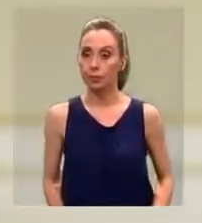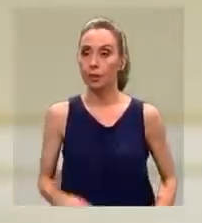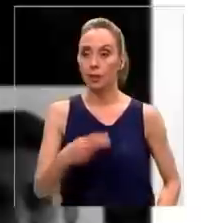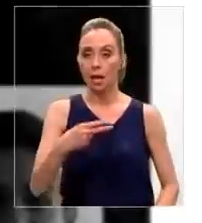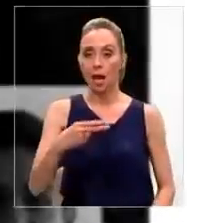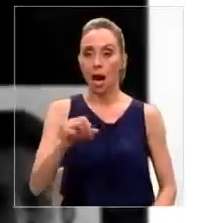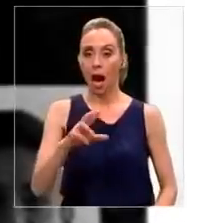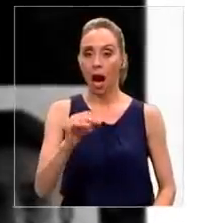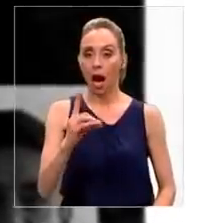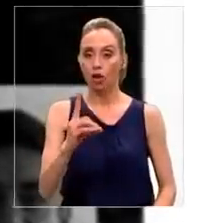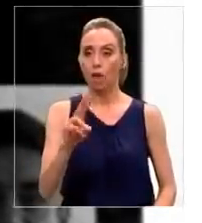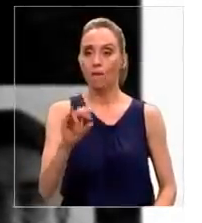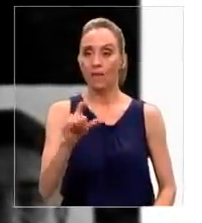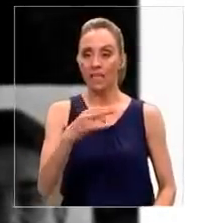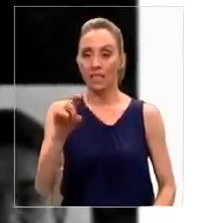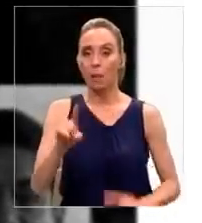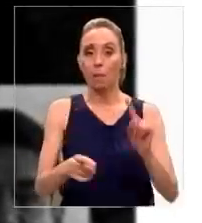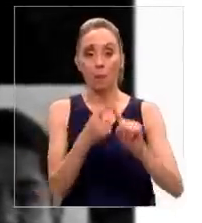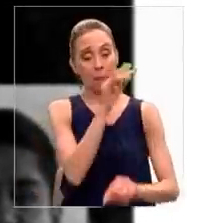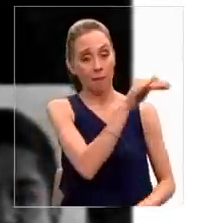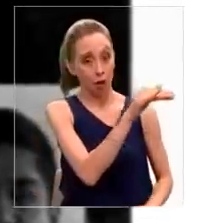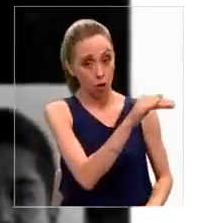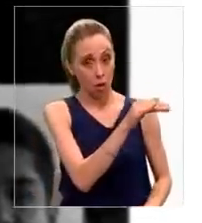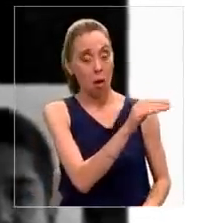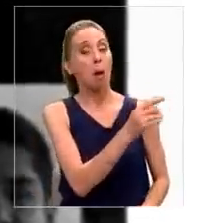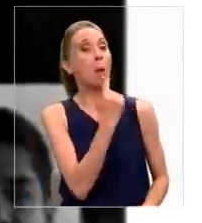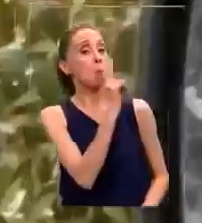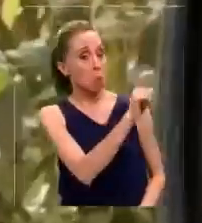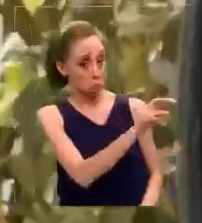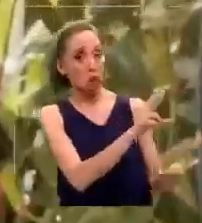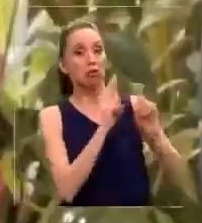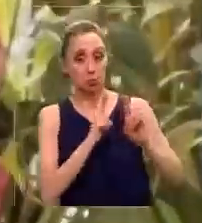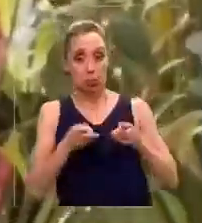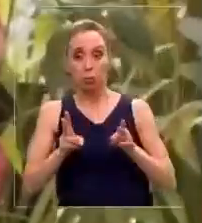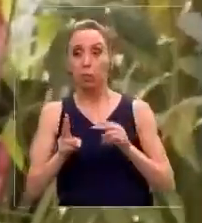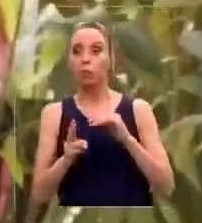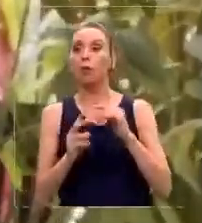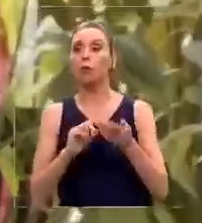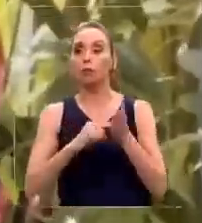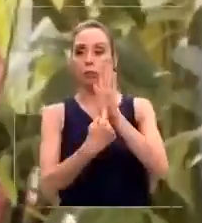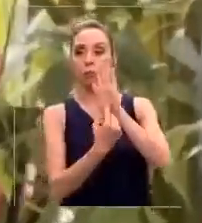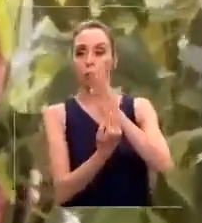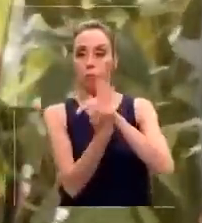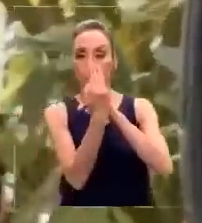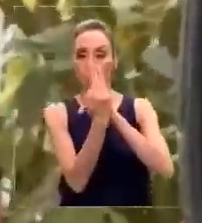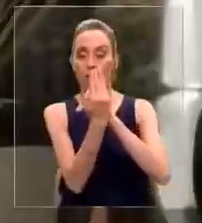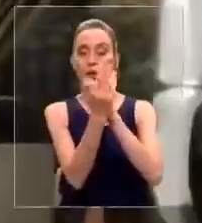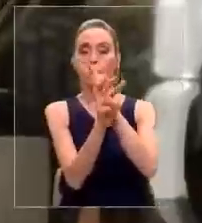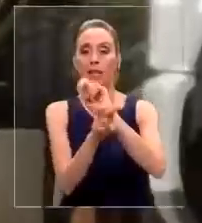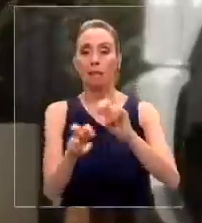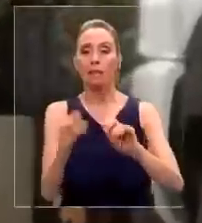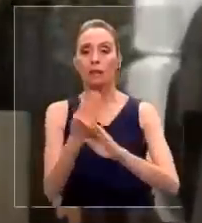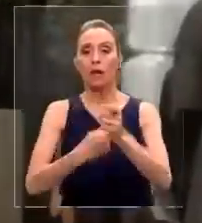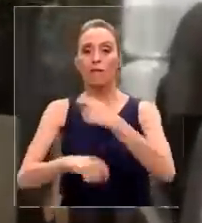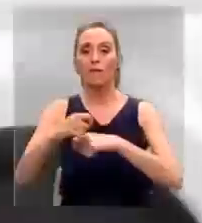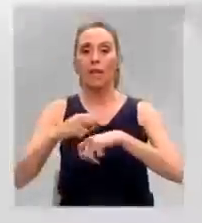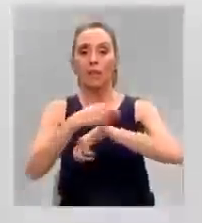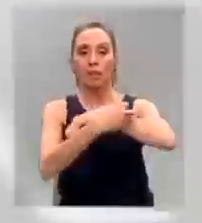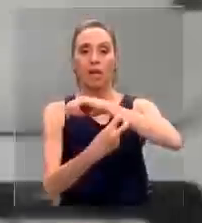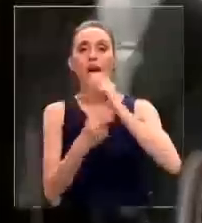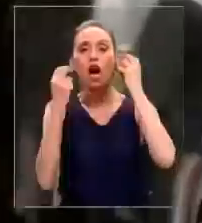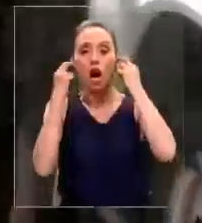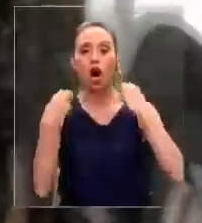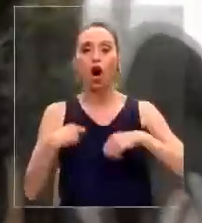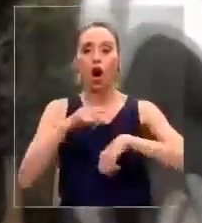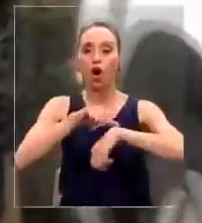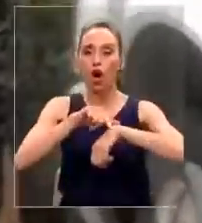Harold Vilches accede a responder por primera vez preguntas que surgen luego de las publicaciones que lo vinculan a una investigación por tráfico de joyas y